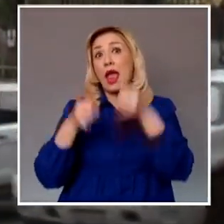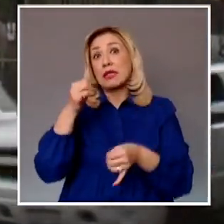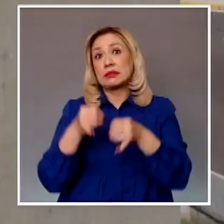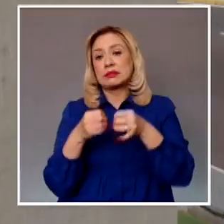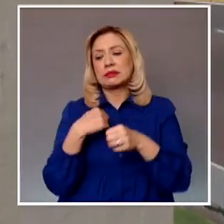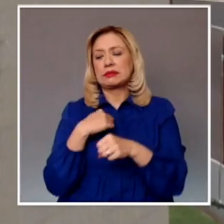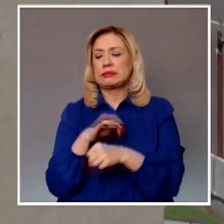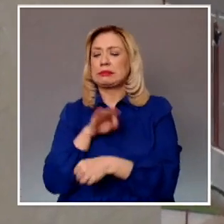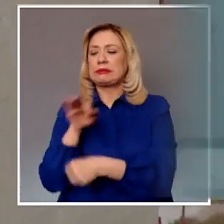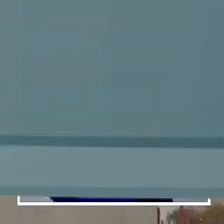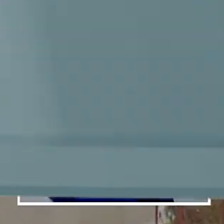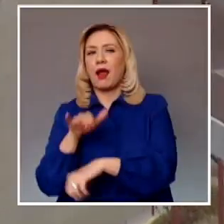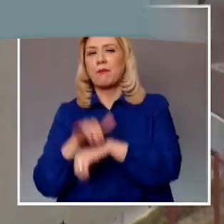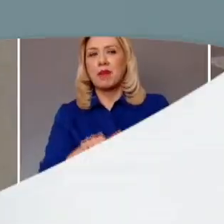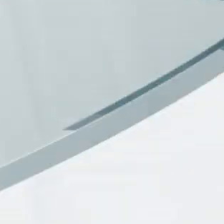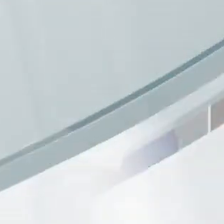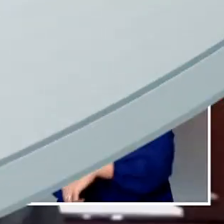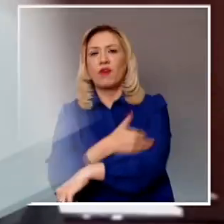contratar personal.